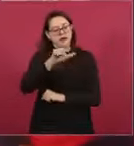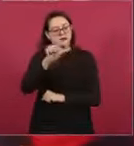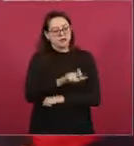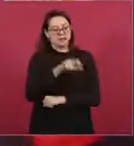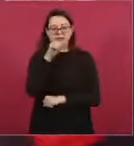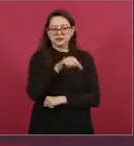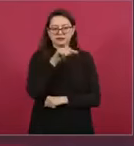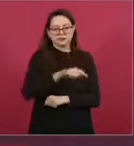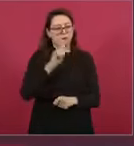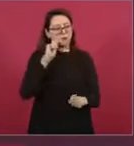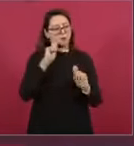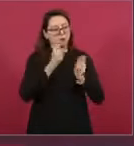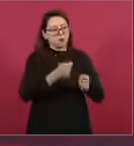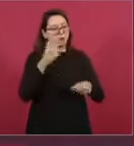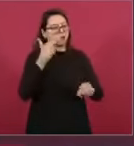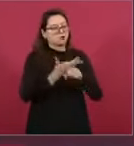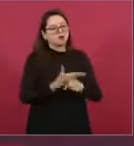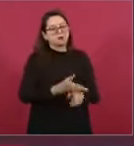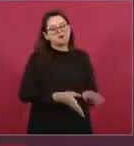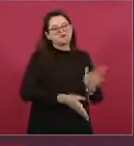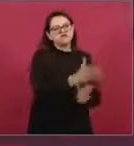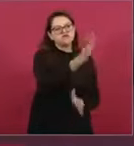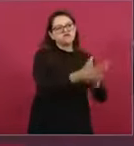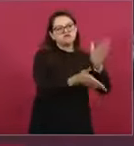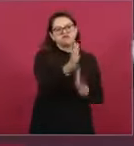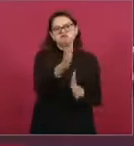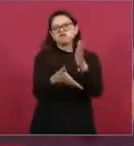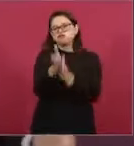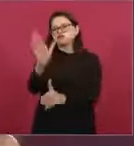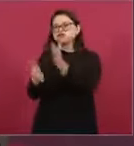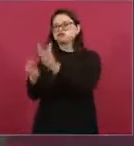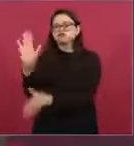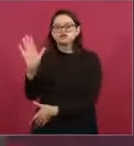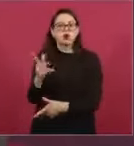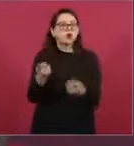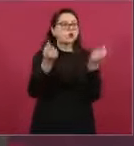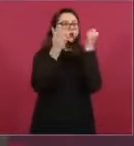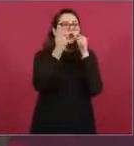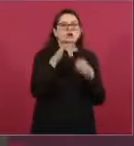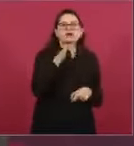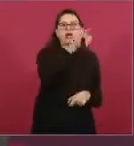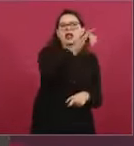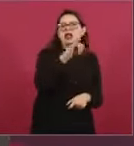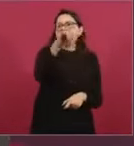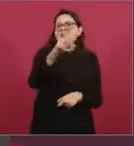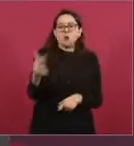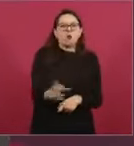hasta los pueblos más apartados? ¿Cómo no vamos a poder distribuir las medicinas